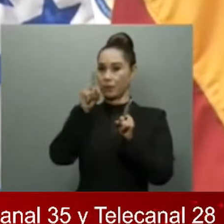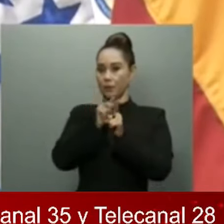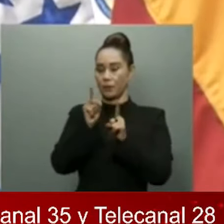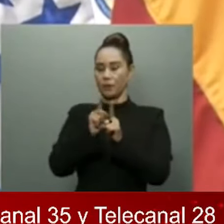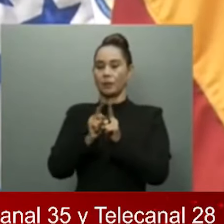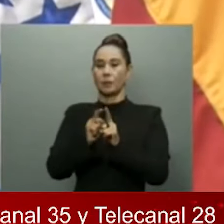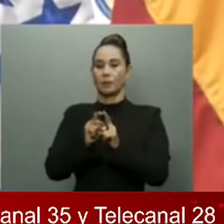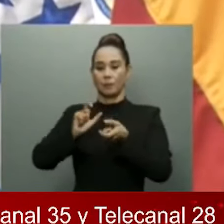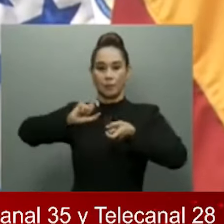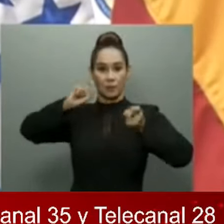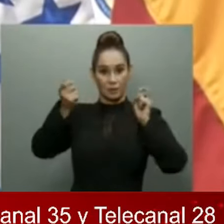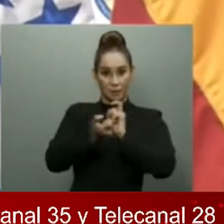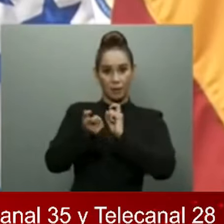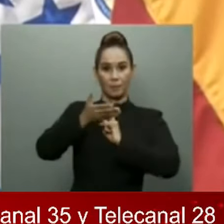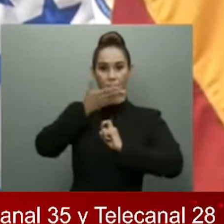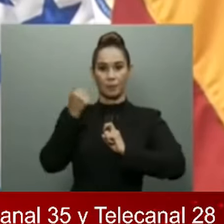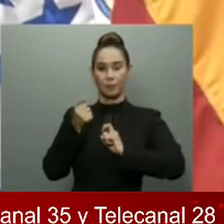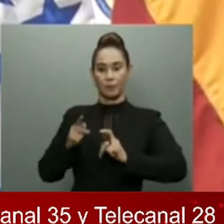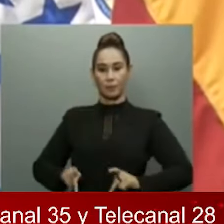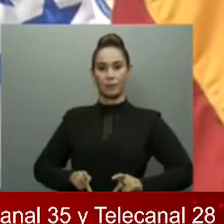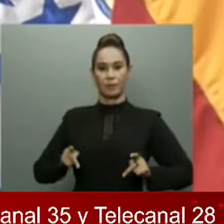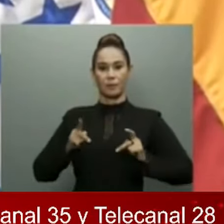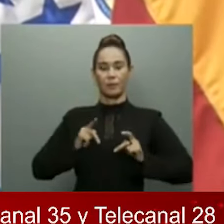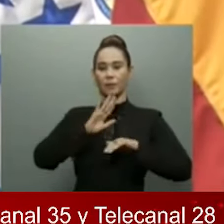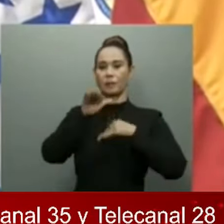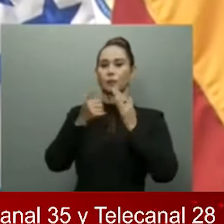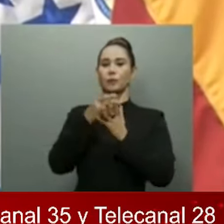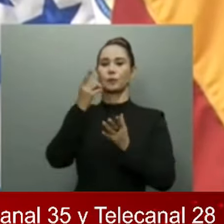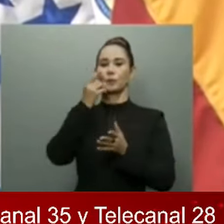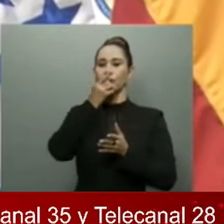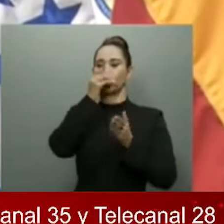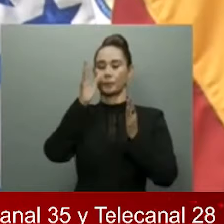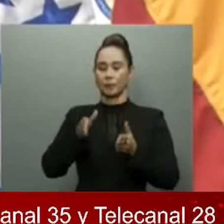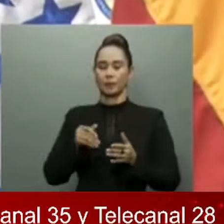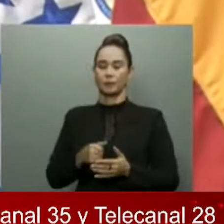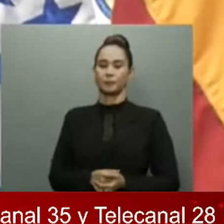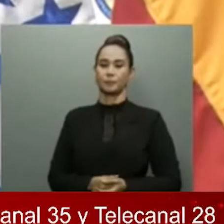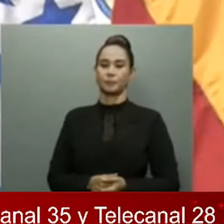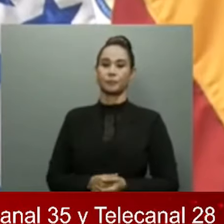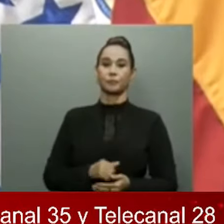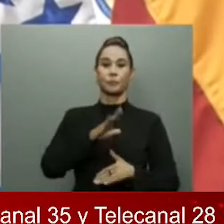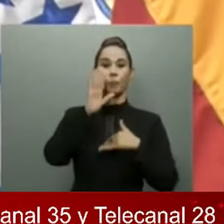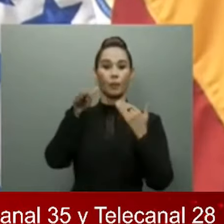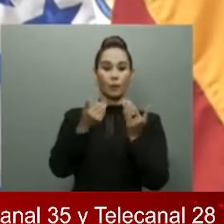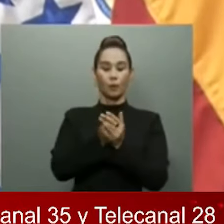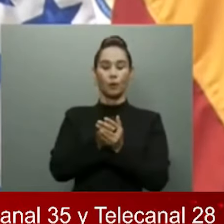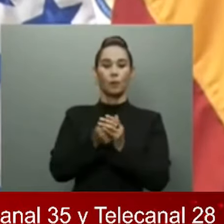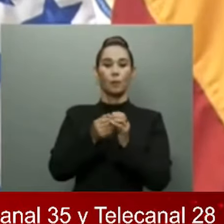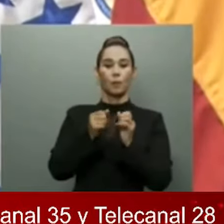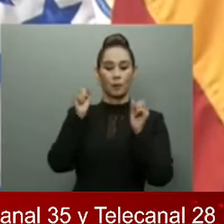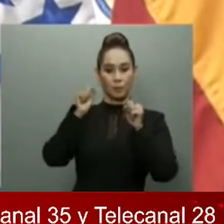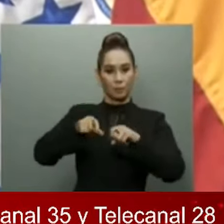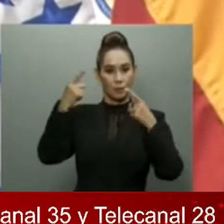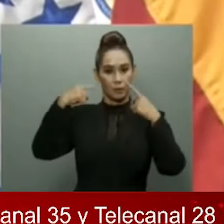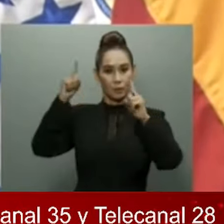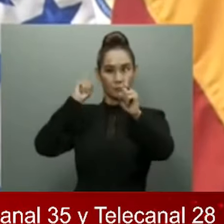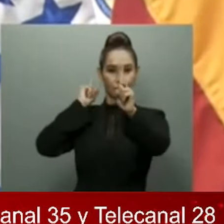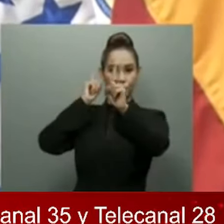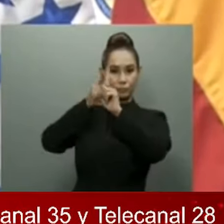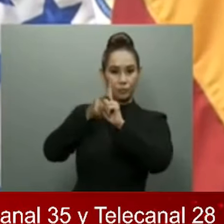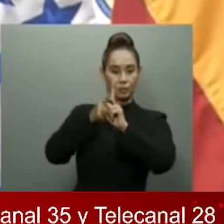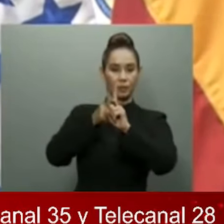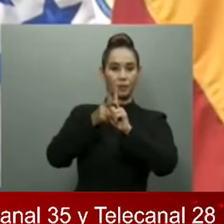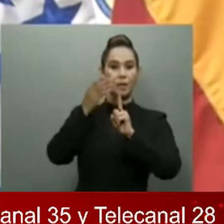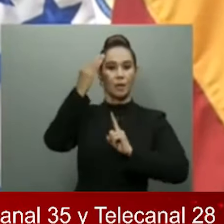de la calidad de vida de nuestra sociedad. Todo esto para alcanzar este propósito, somos conscientes que